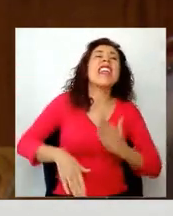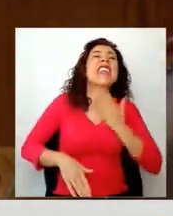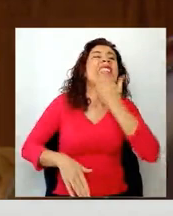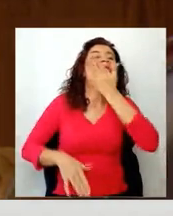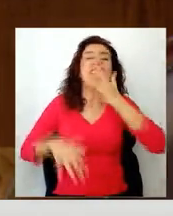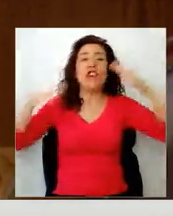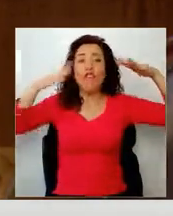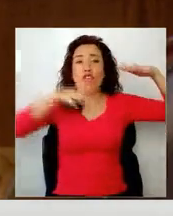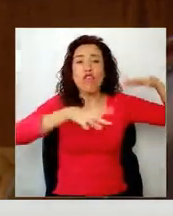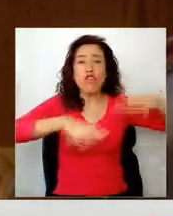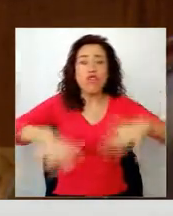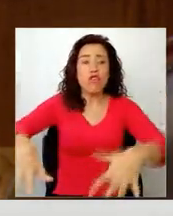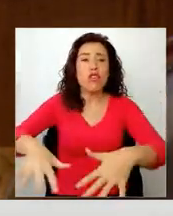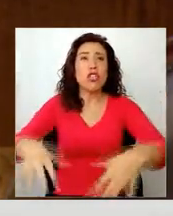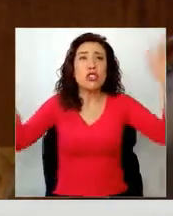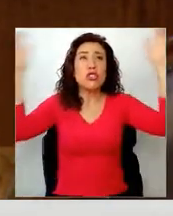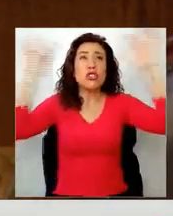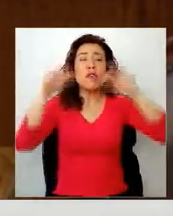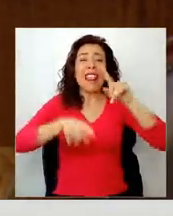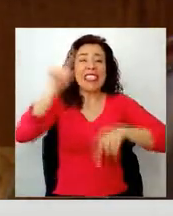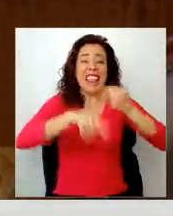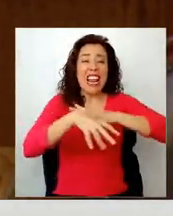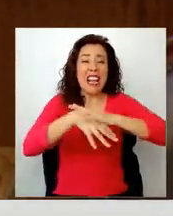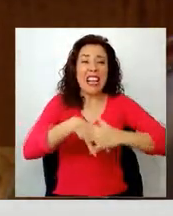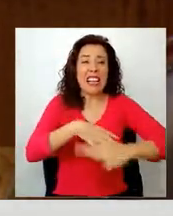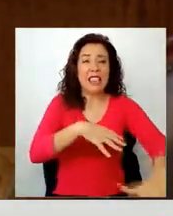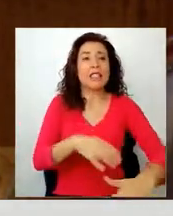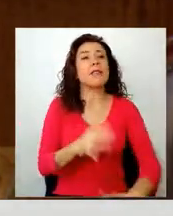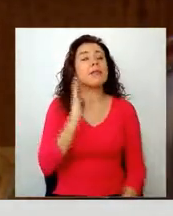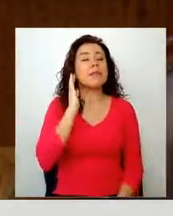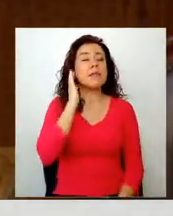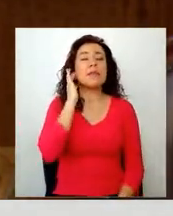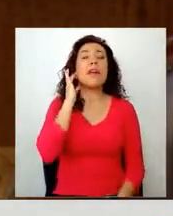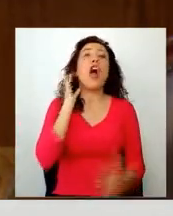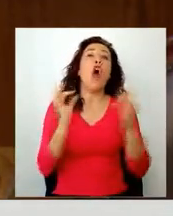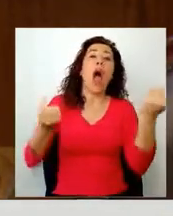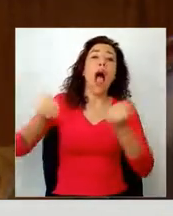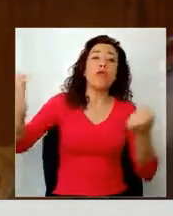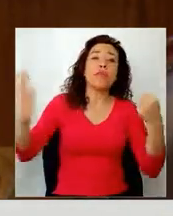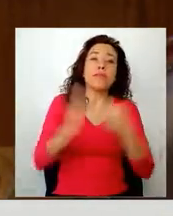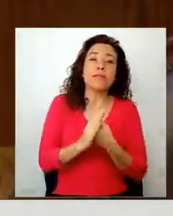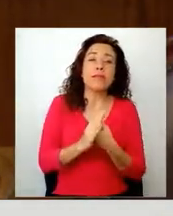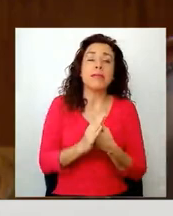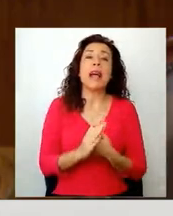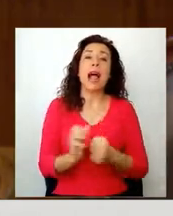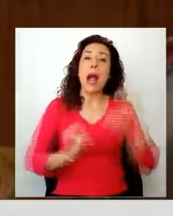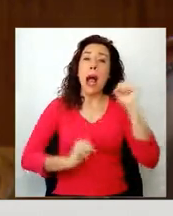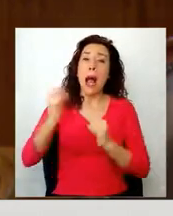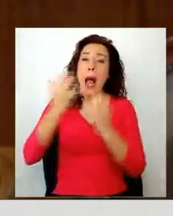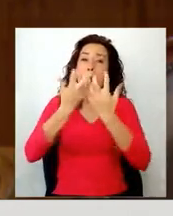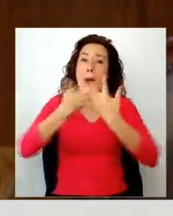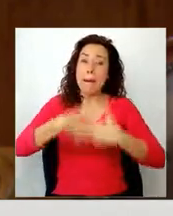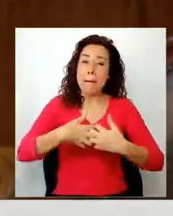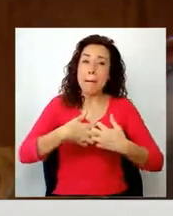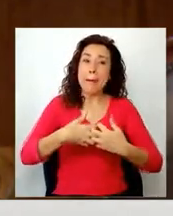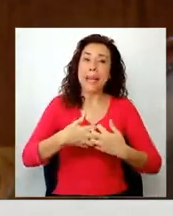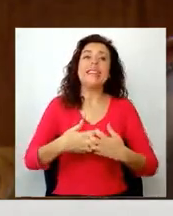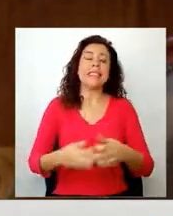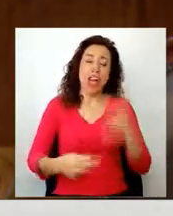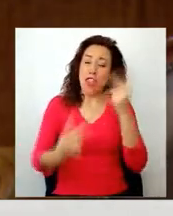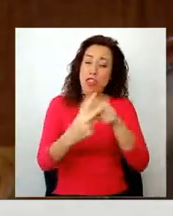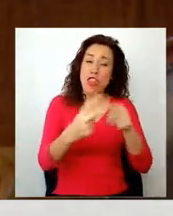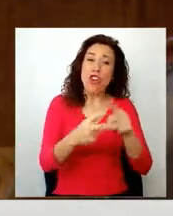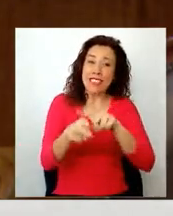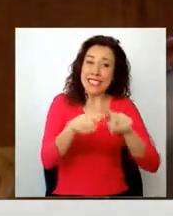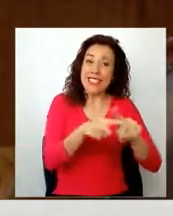transportes relaves y otros en la empresa habrá en Cooper Company y sociedad de mineral Teniente sociedad anónima formada